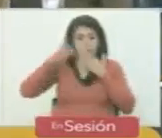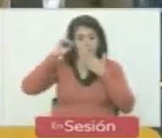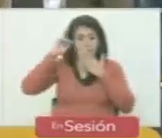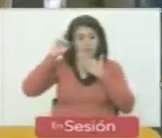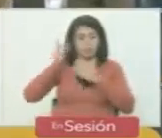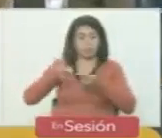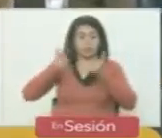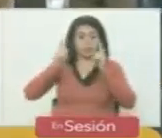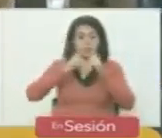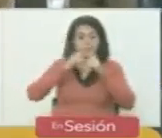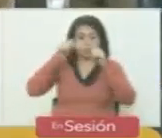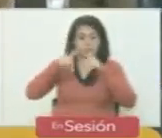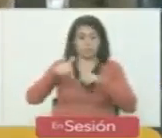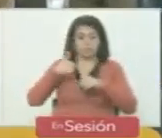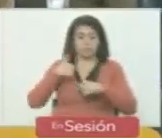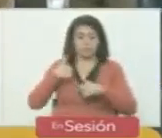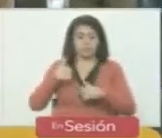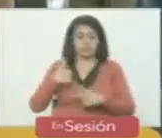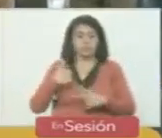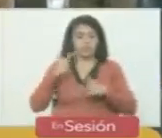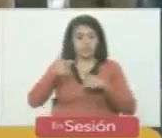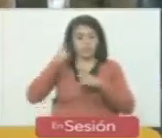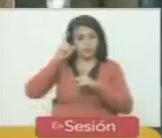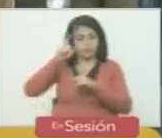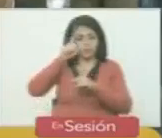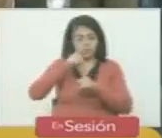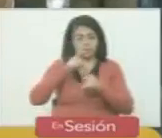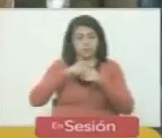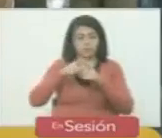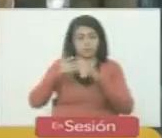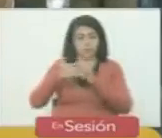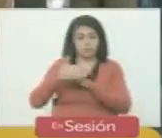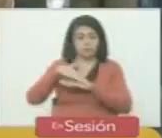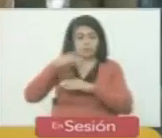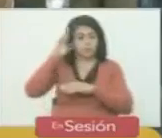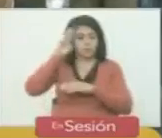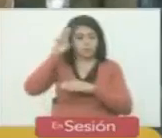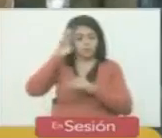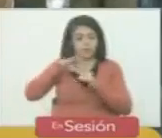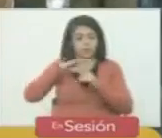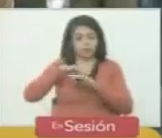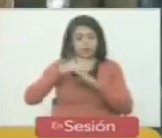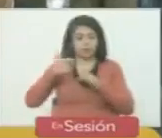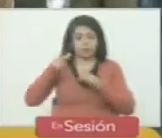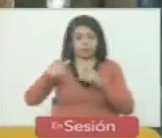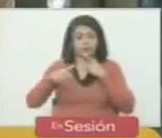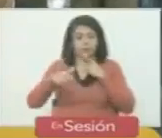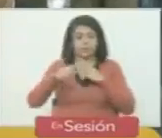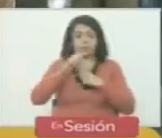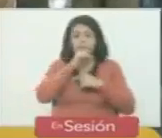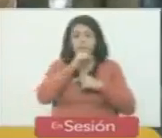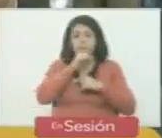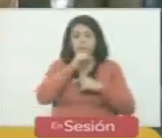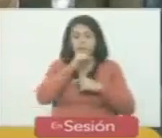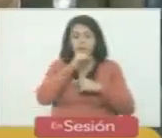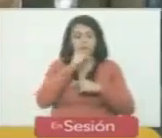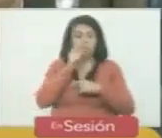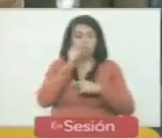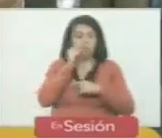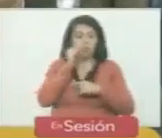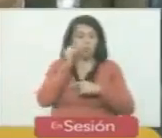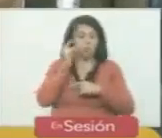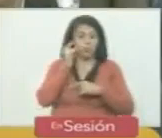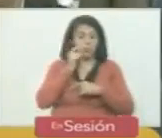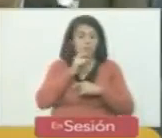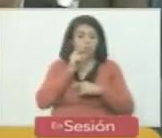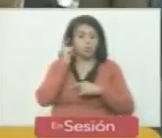me permitió a mí, esa formación en la cual mis maestras eran ancianas, mis abuelas, que